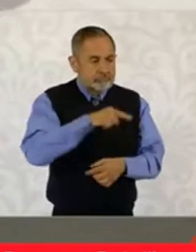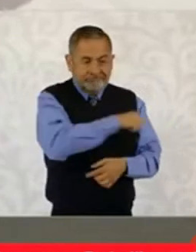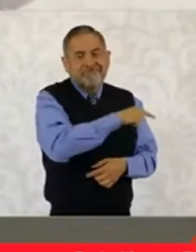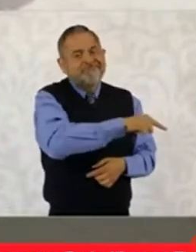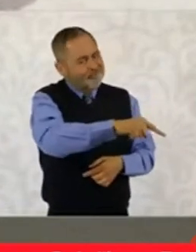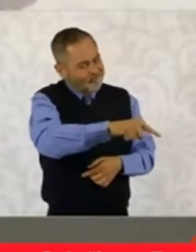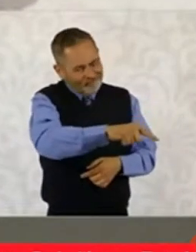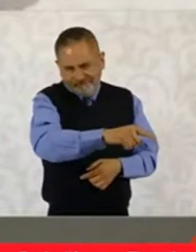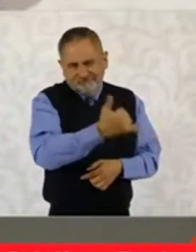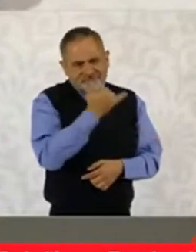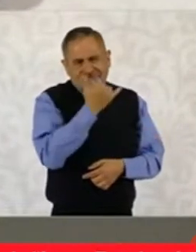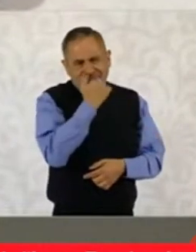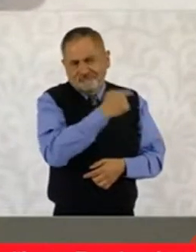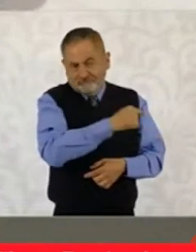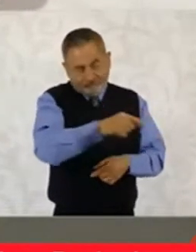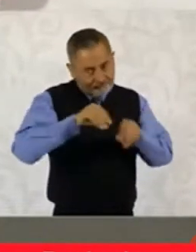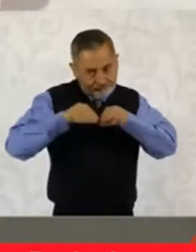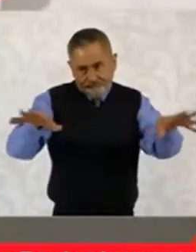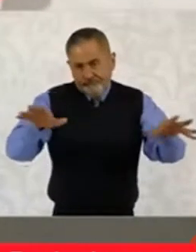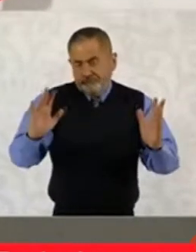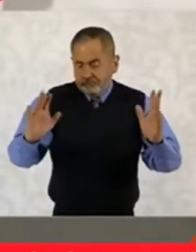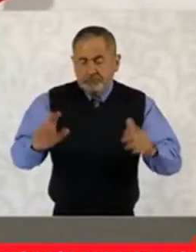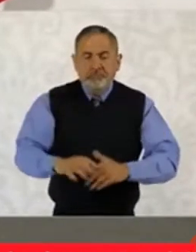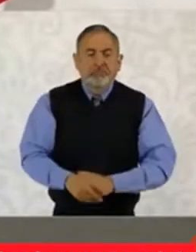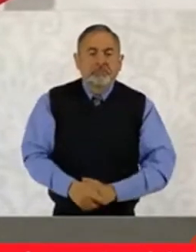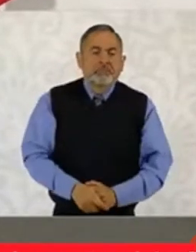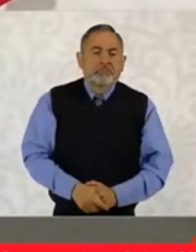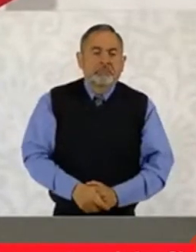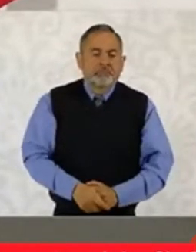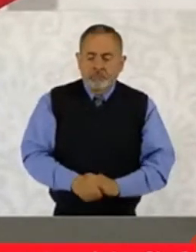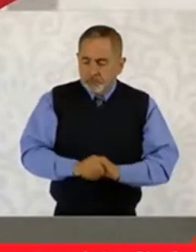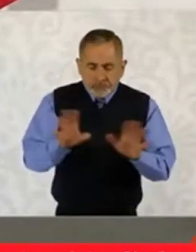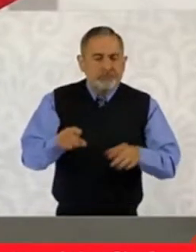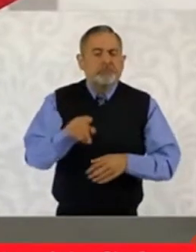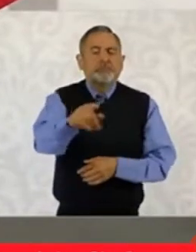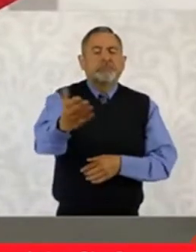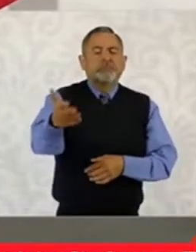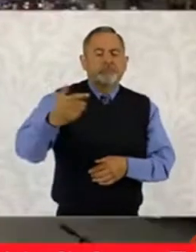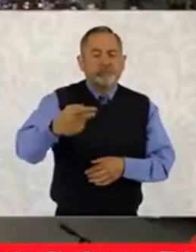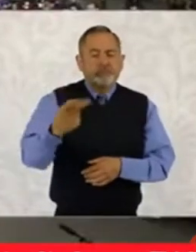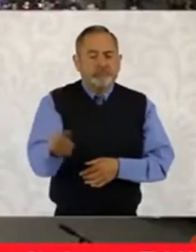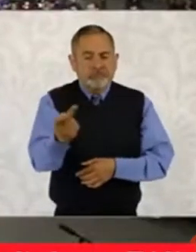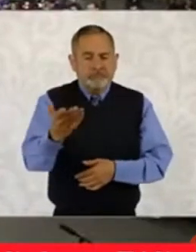medios. Bueno, a ver, seguimos.